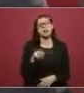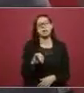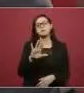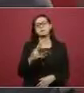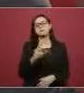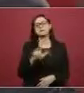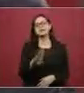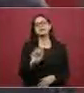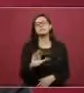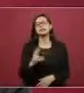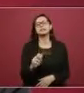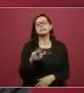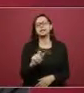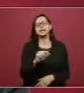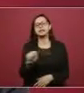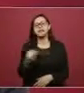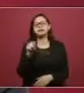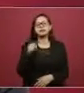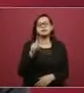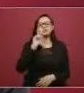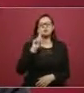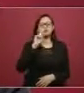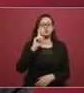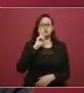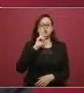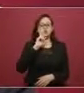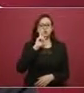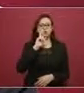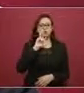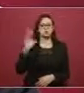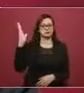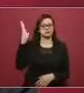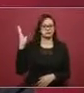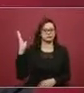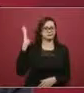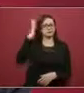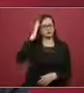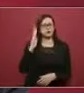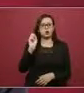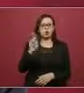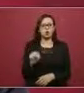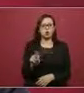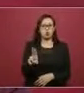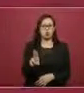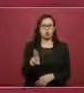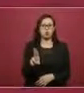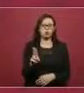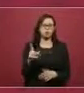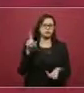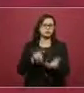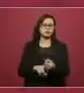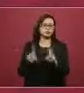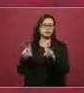Bachelet, que es la alta comisionada de Naciones Unidas para los